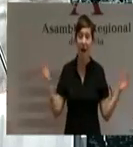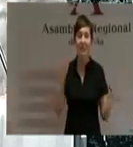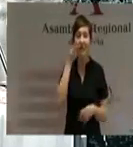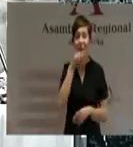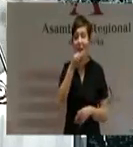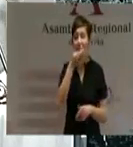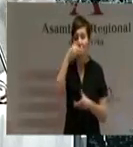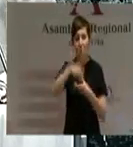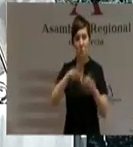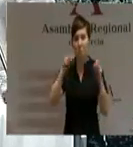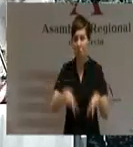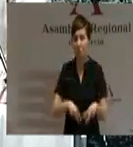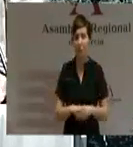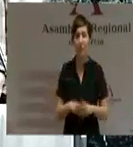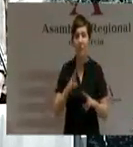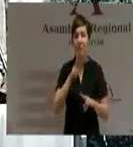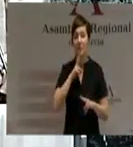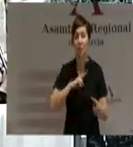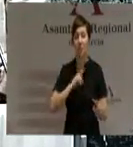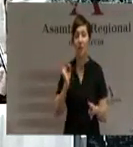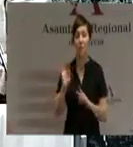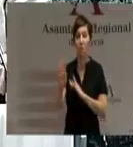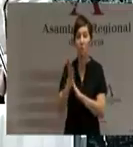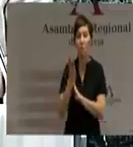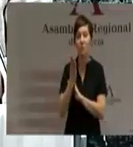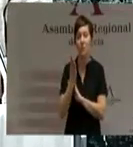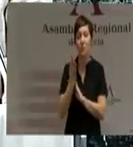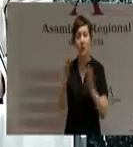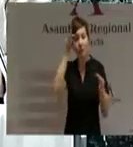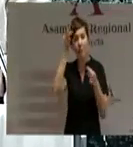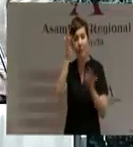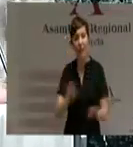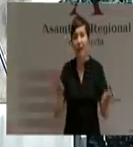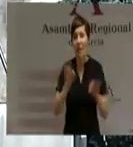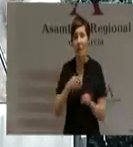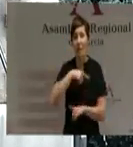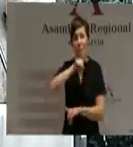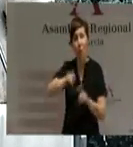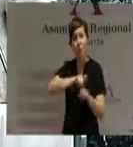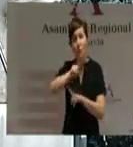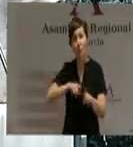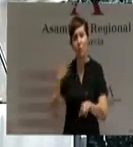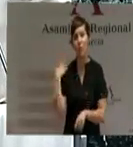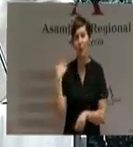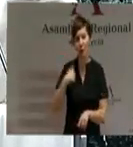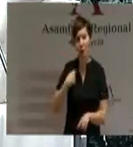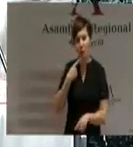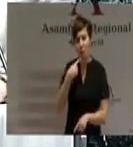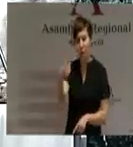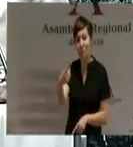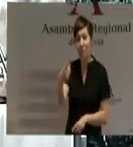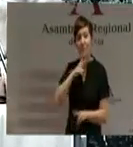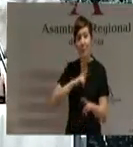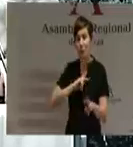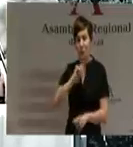Ninguna propuesta concreta. No ha contestado, además, a la mayoría de las preguntas que le he hecho. Por